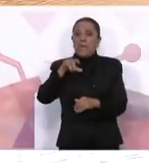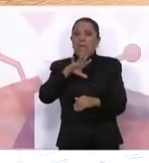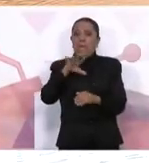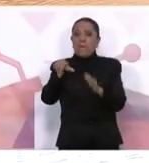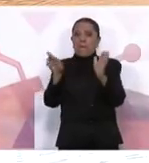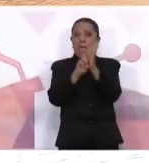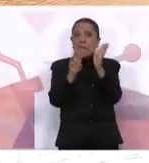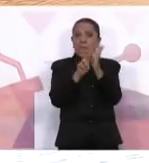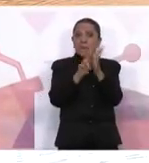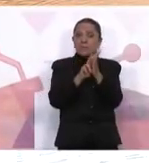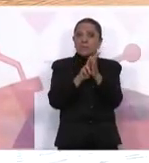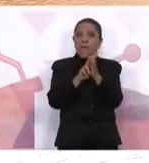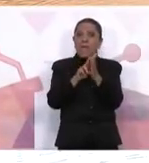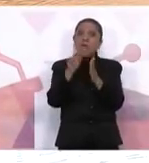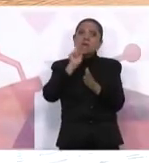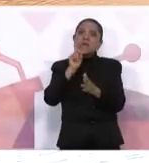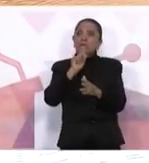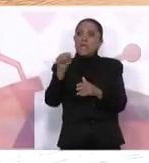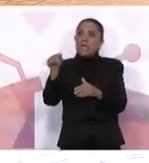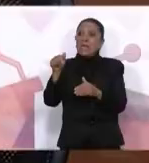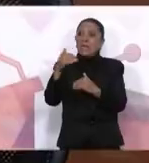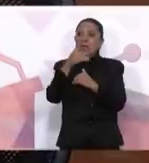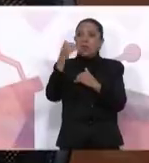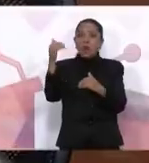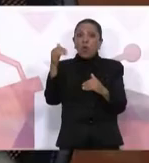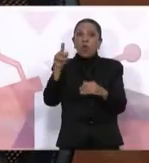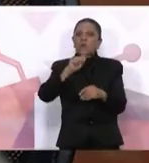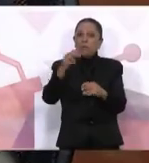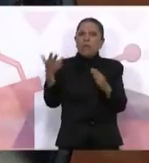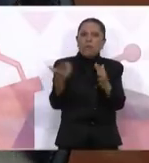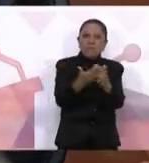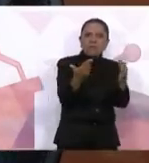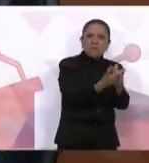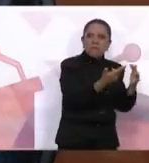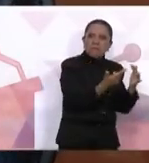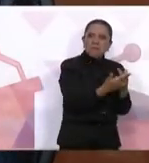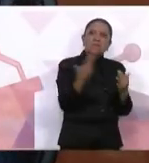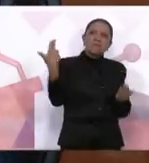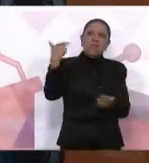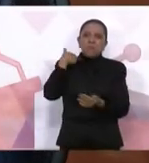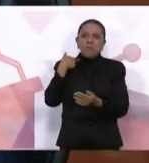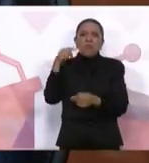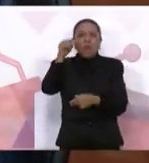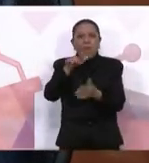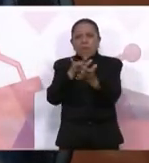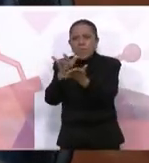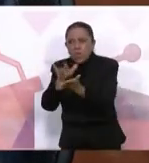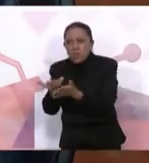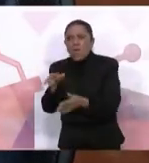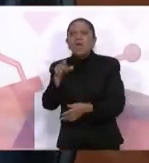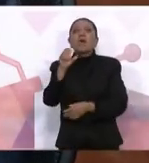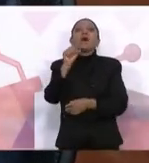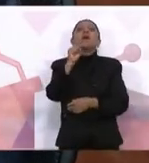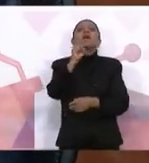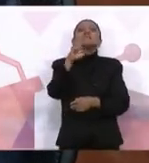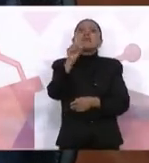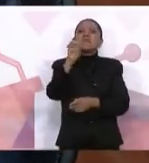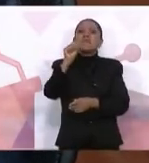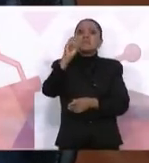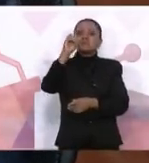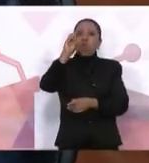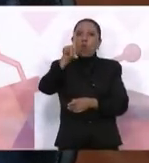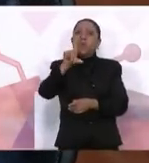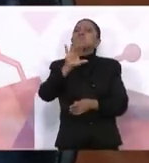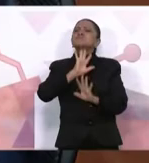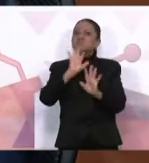tenemos bloques violentadas hay que apoyarlas en sedesol lo hice hay muchos grupos organizados ciudadanos que nos ayudan que